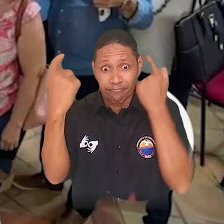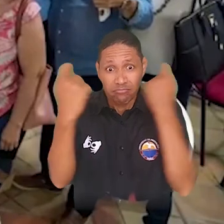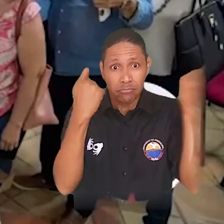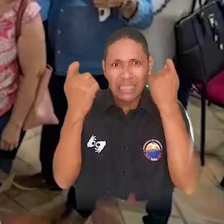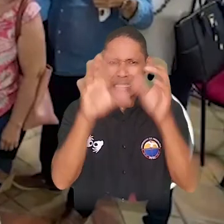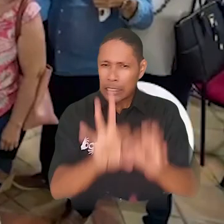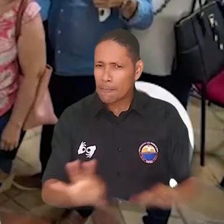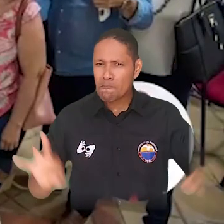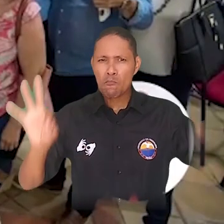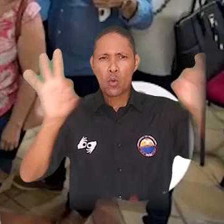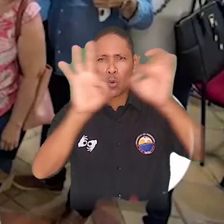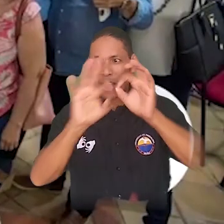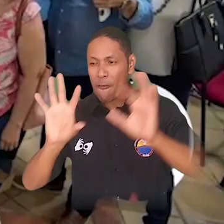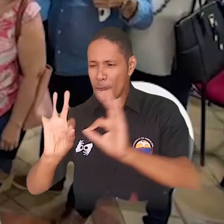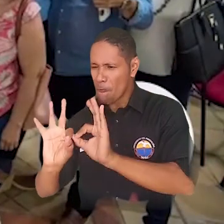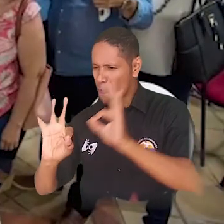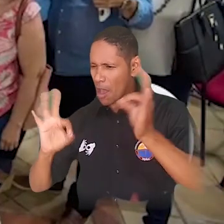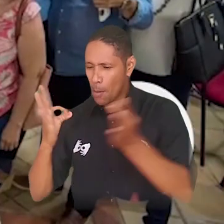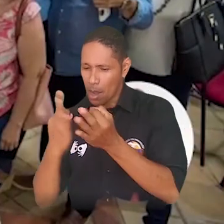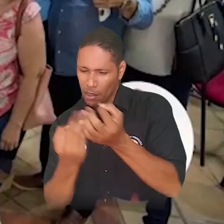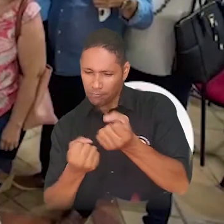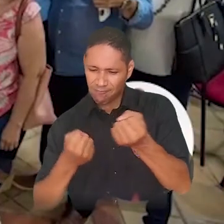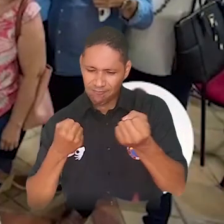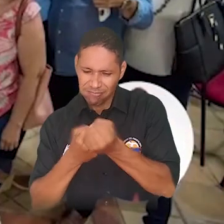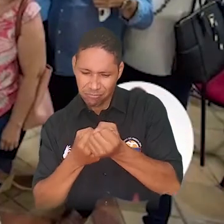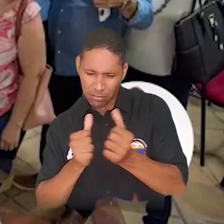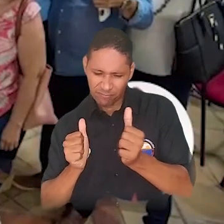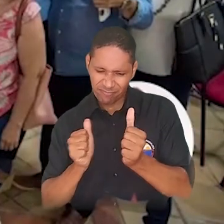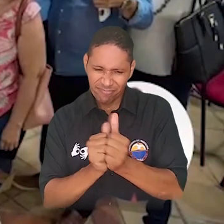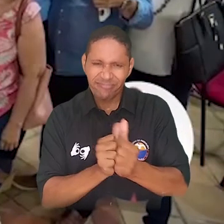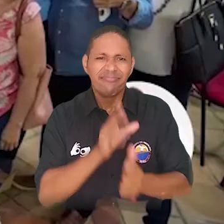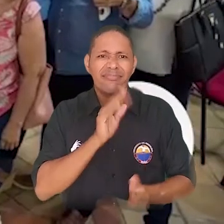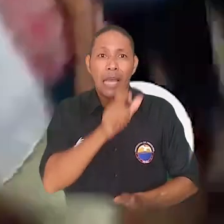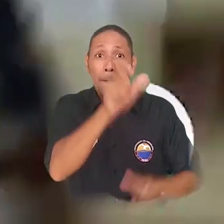estrategia para el fortalecimiento del acompañamiento parental en